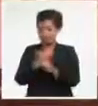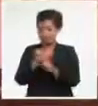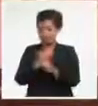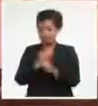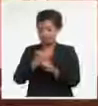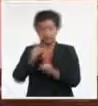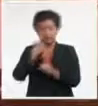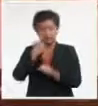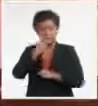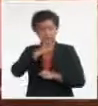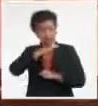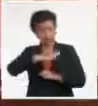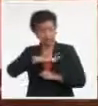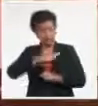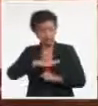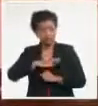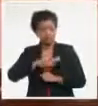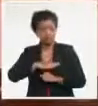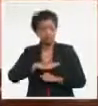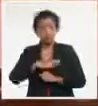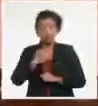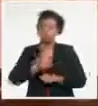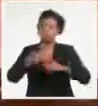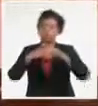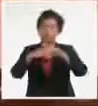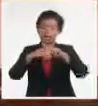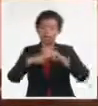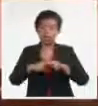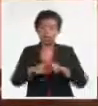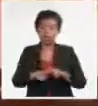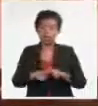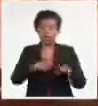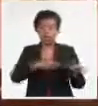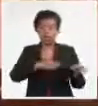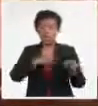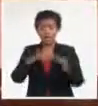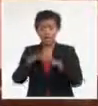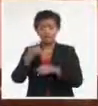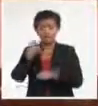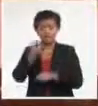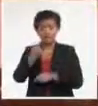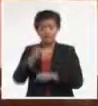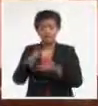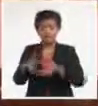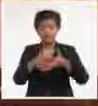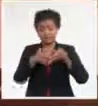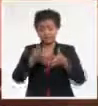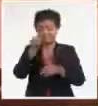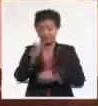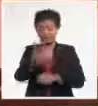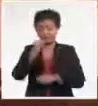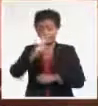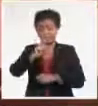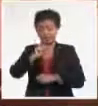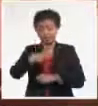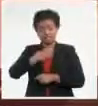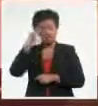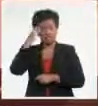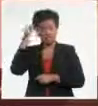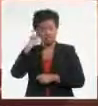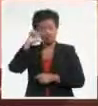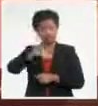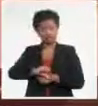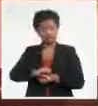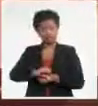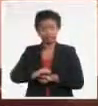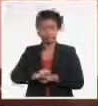silencio, desmontaron la falacia del llamado Estado fallido que el enemigo ha tratado constantemente